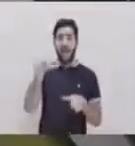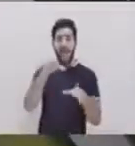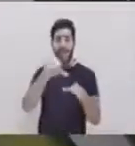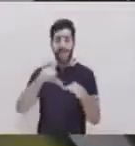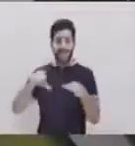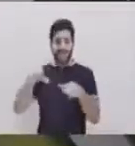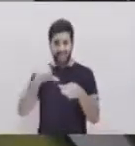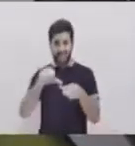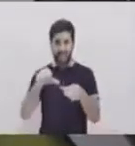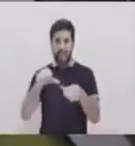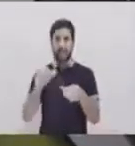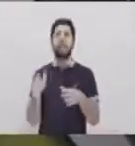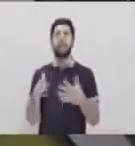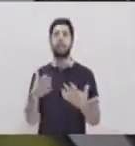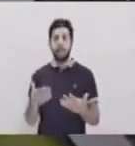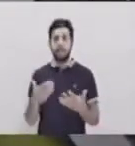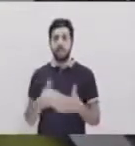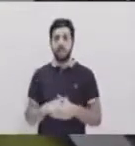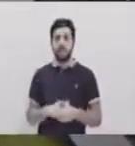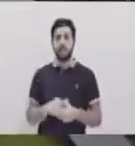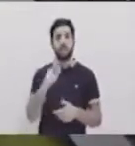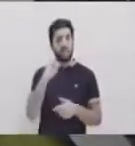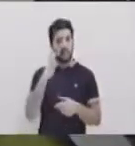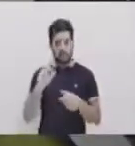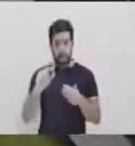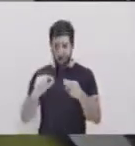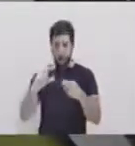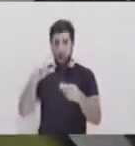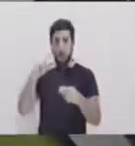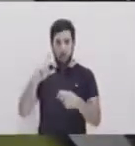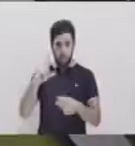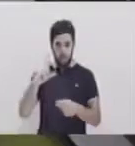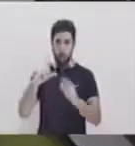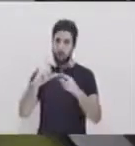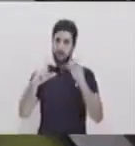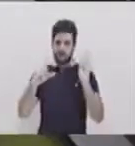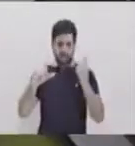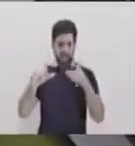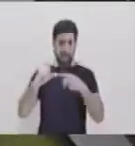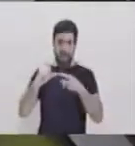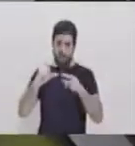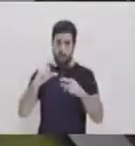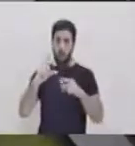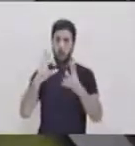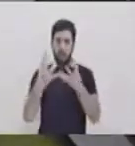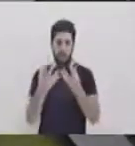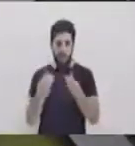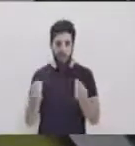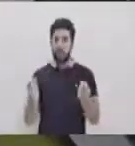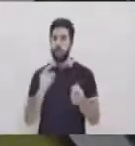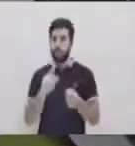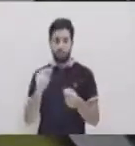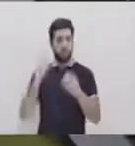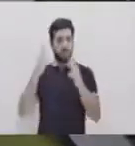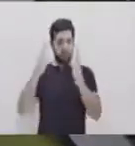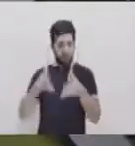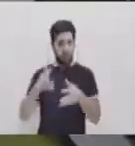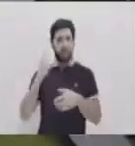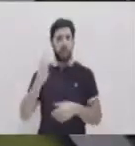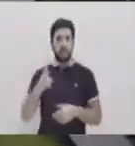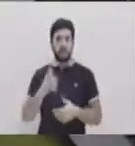la cantidad de aceite que le vamos a colocar se mantenga, ¿verdad? Entonces aquí hemos colocado solamente